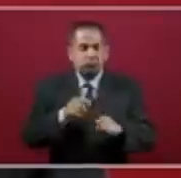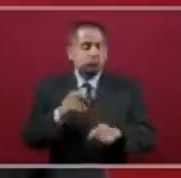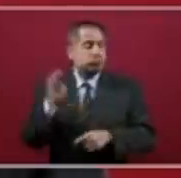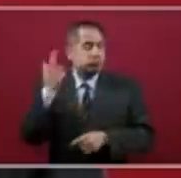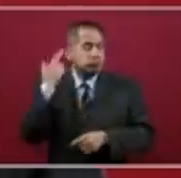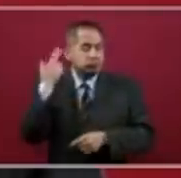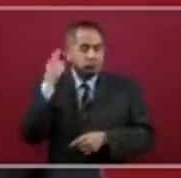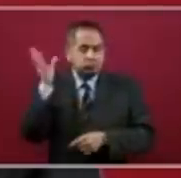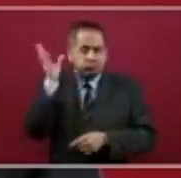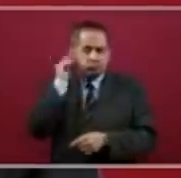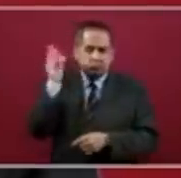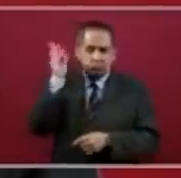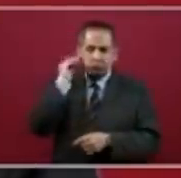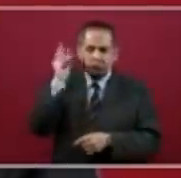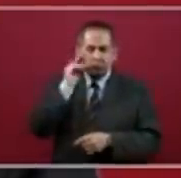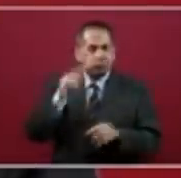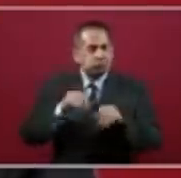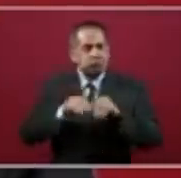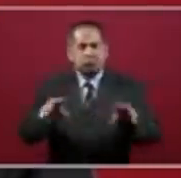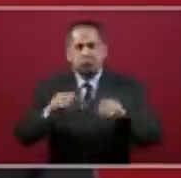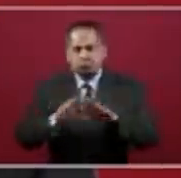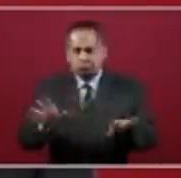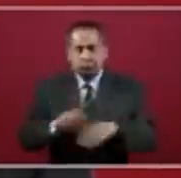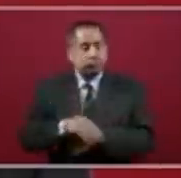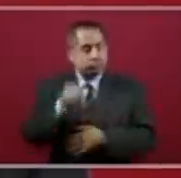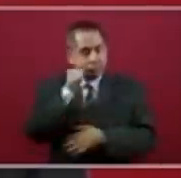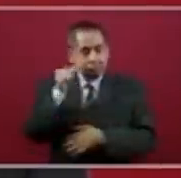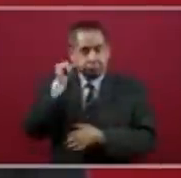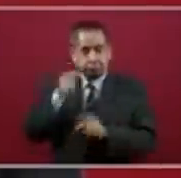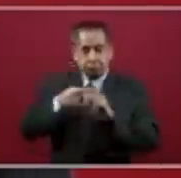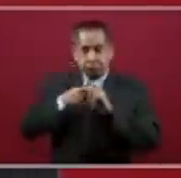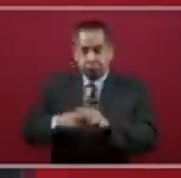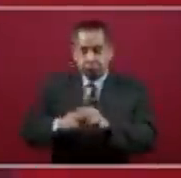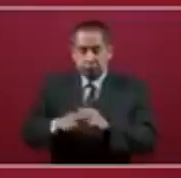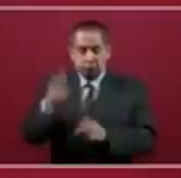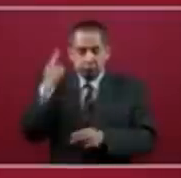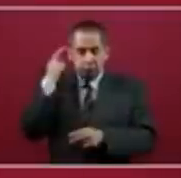radio, ya desde ayer.